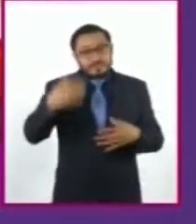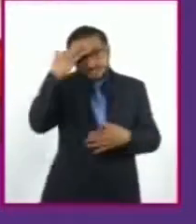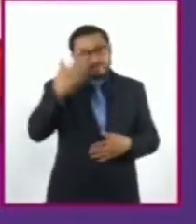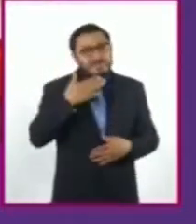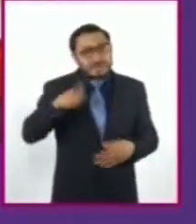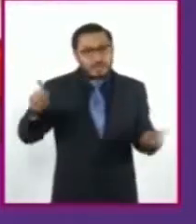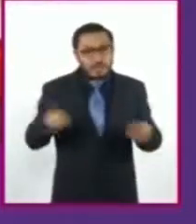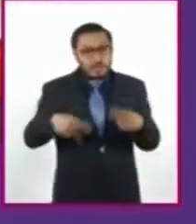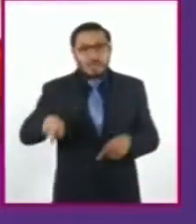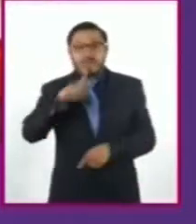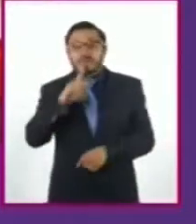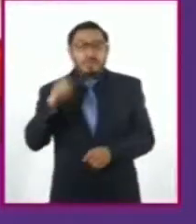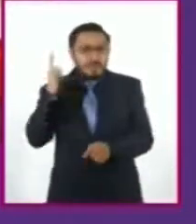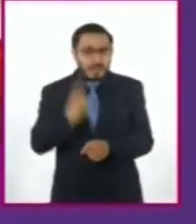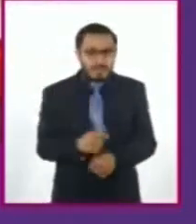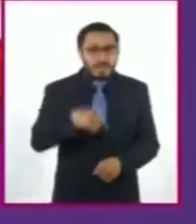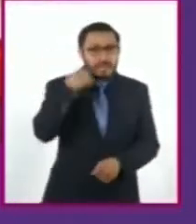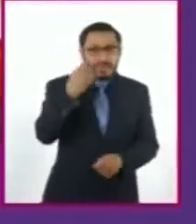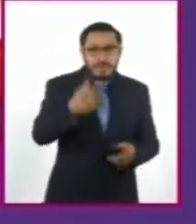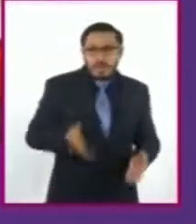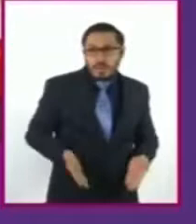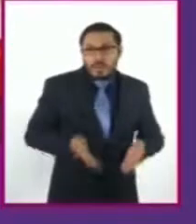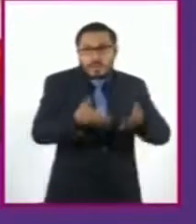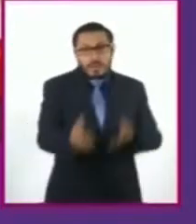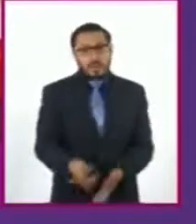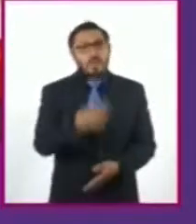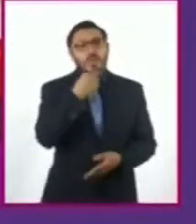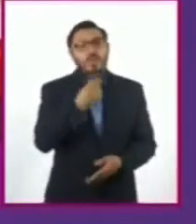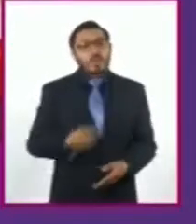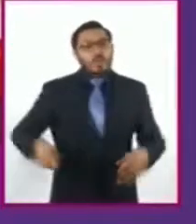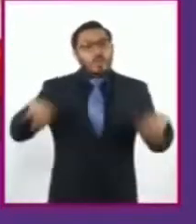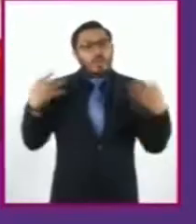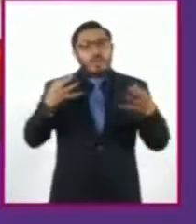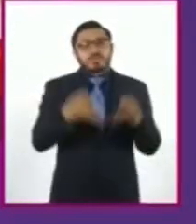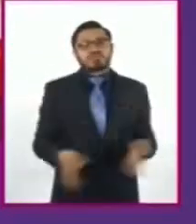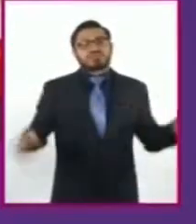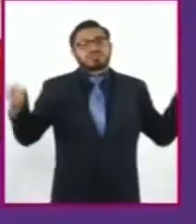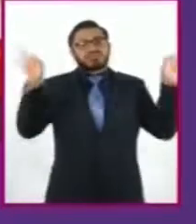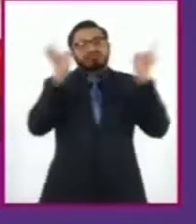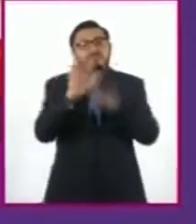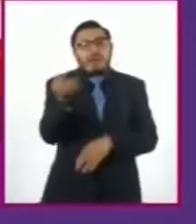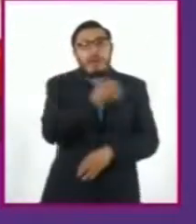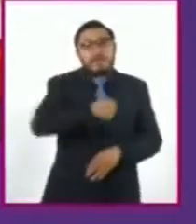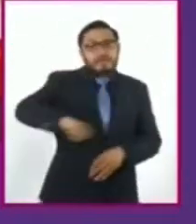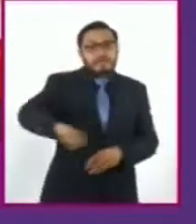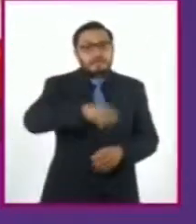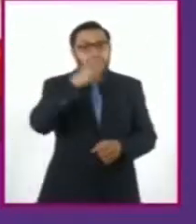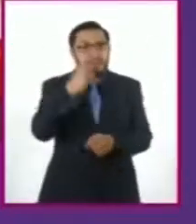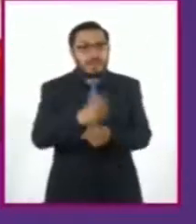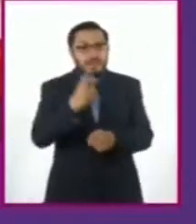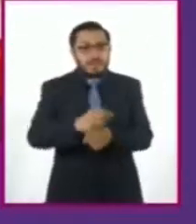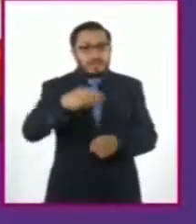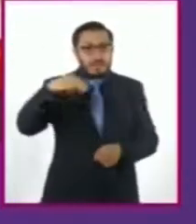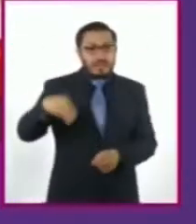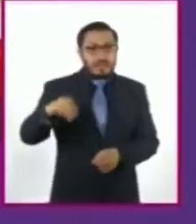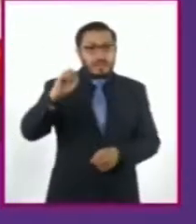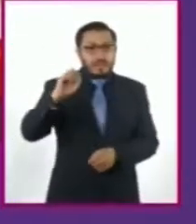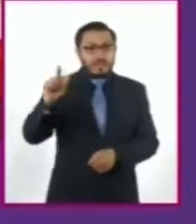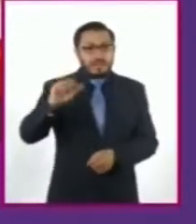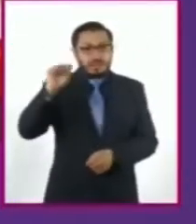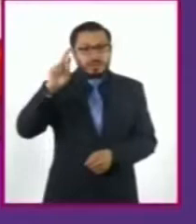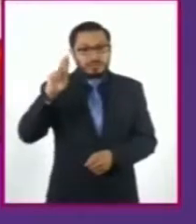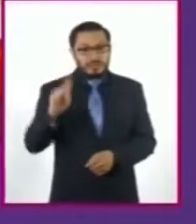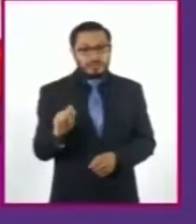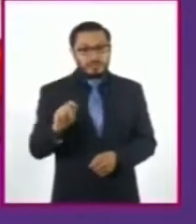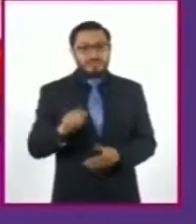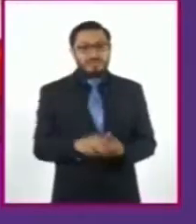cuenta, quería convertirlo en un niño prodigio, famoso y hacer de él un segundo Mozart. Antes de